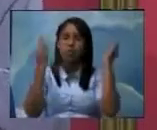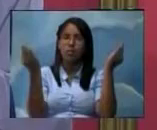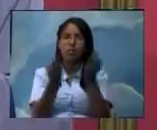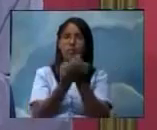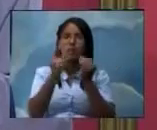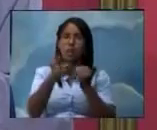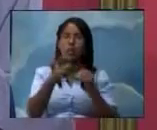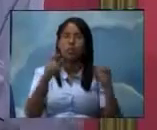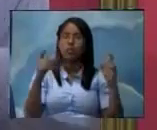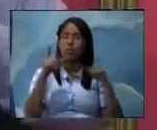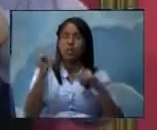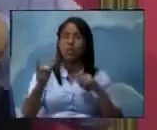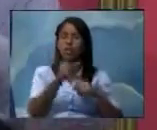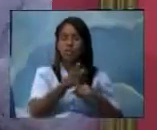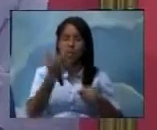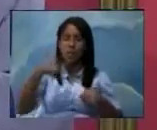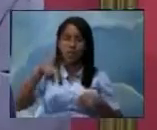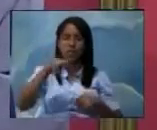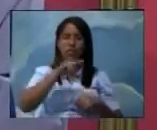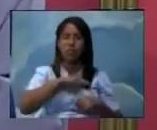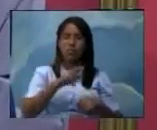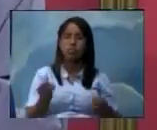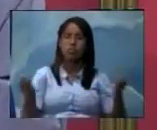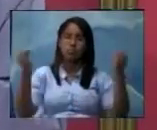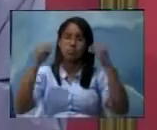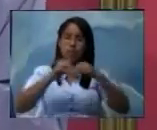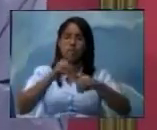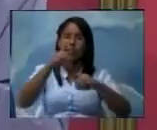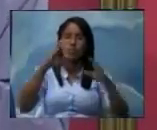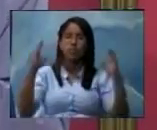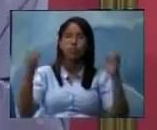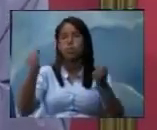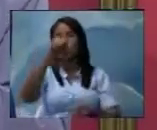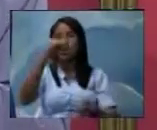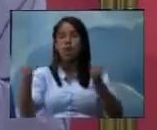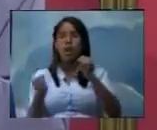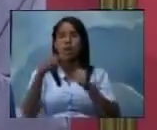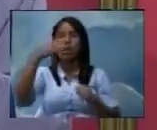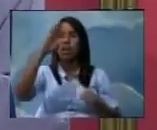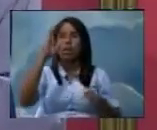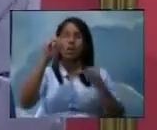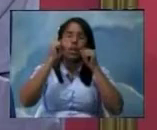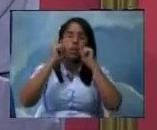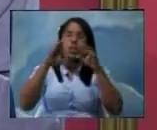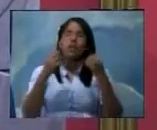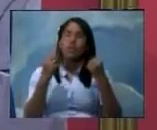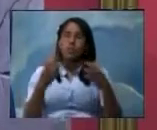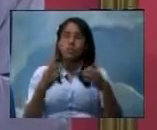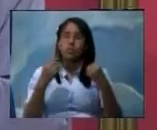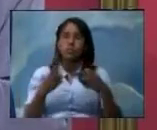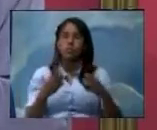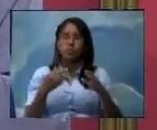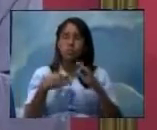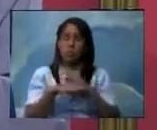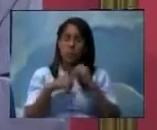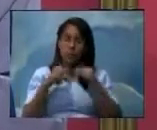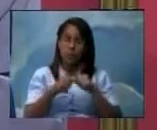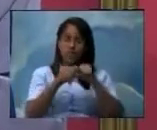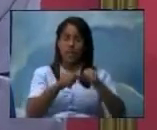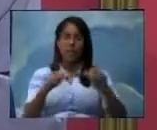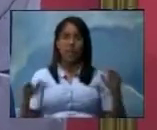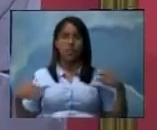hogares, a las familias, a los que nos conectan allá en sus carros. Que Dios les bendiga mucho y vamos a